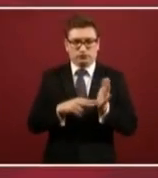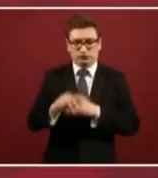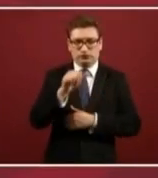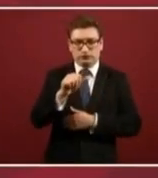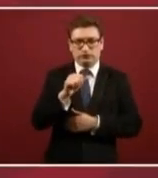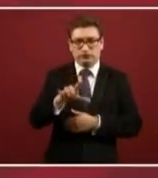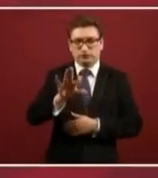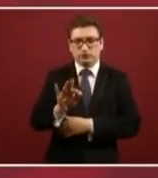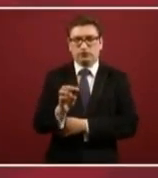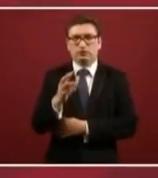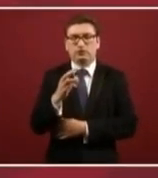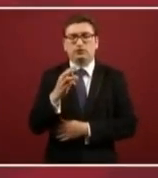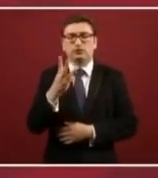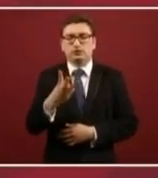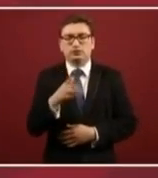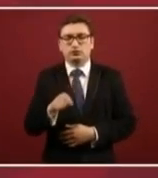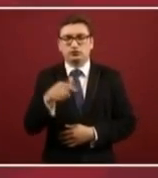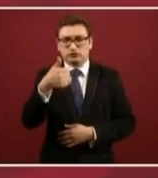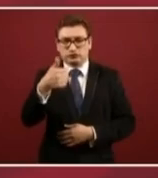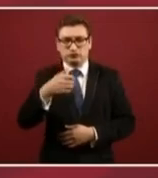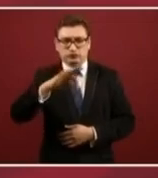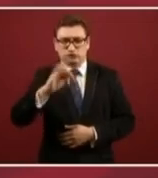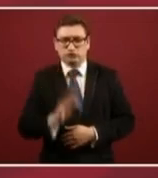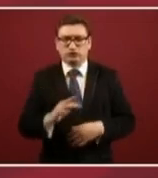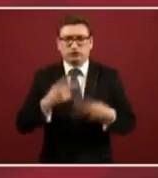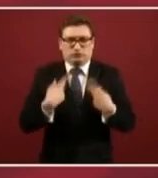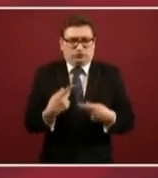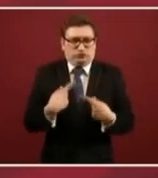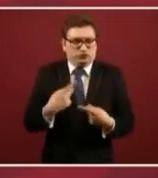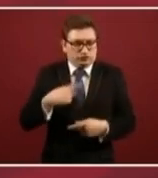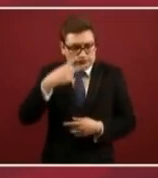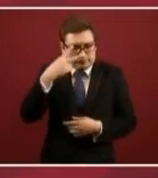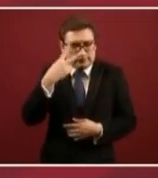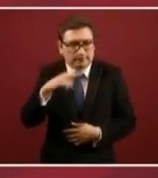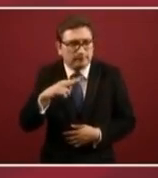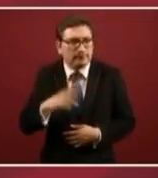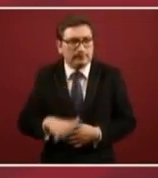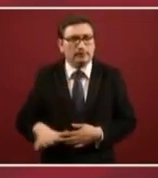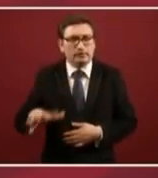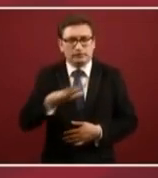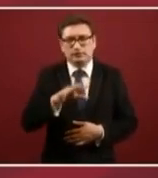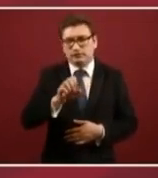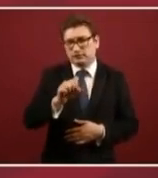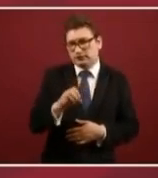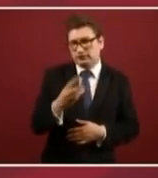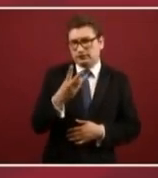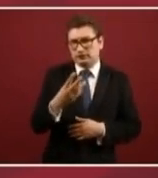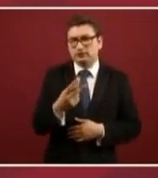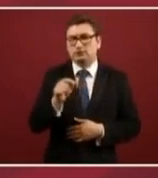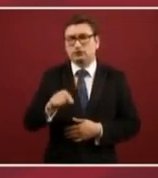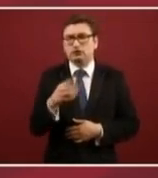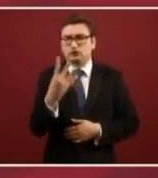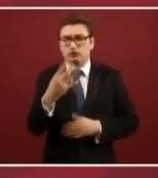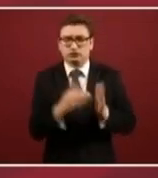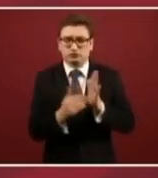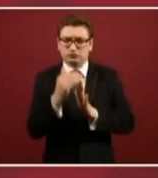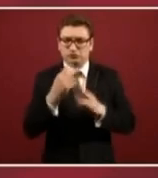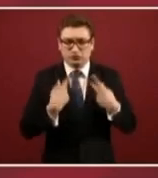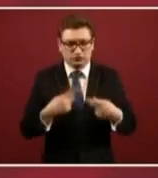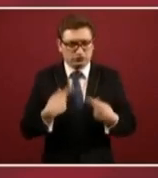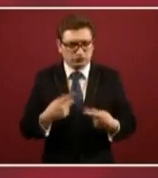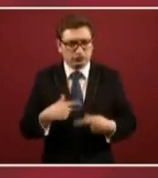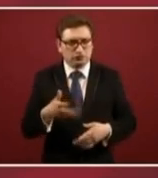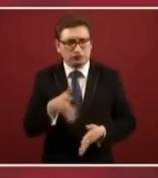el 43.6% de los mexicanos, o sea, aproximadamente 53.4 millones de personas, están